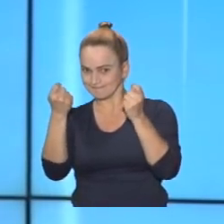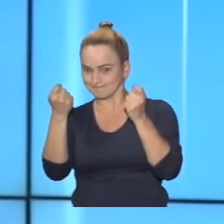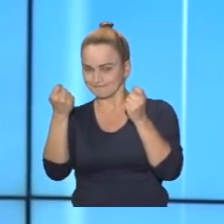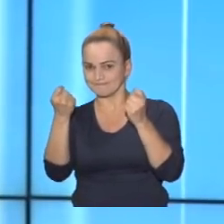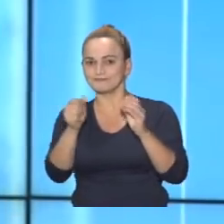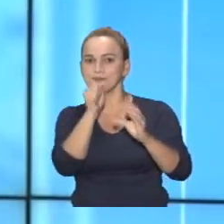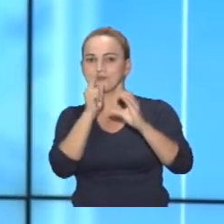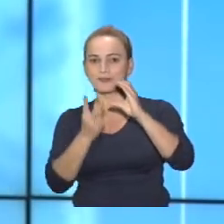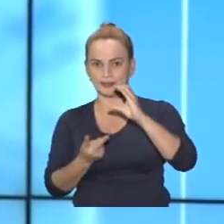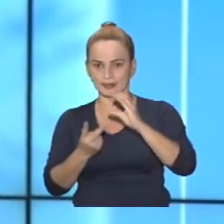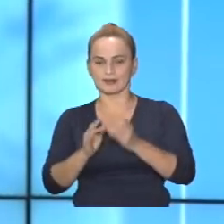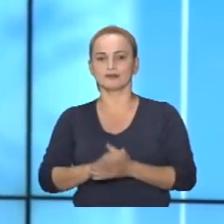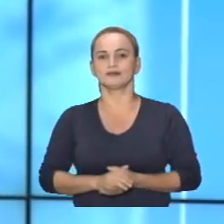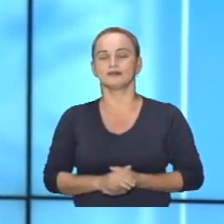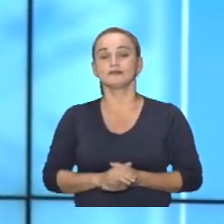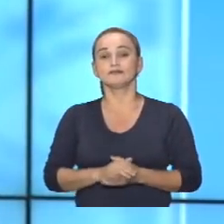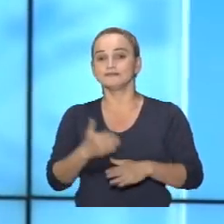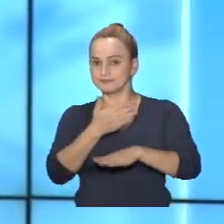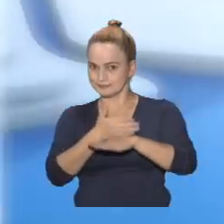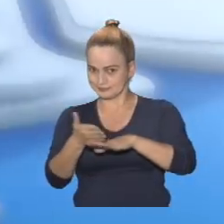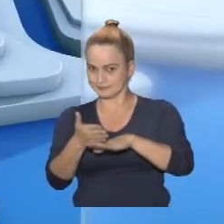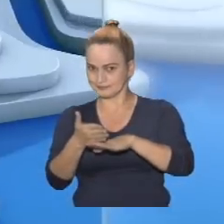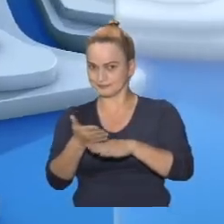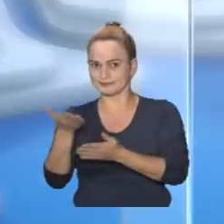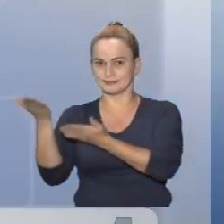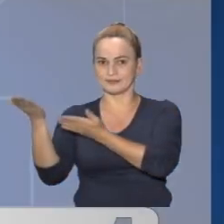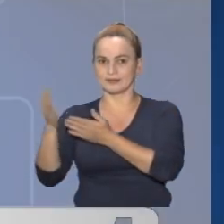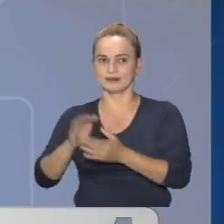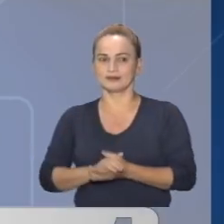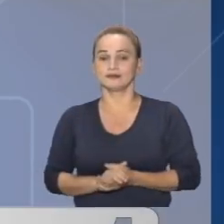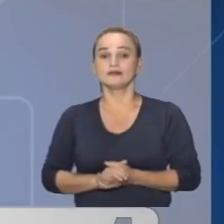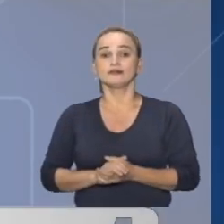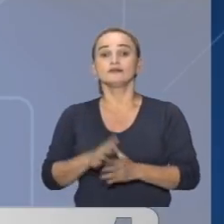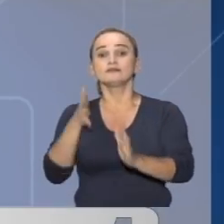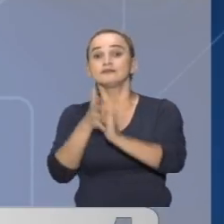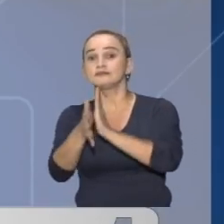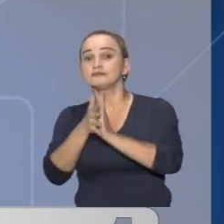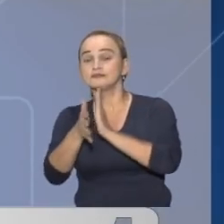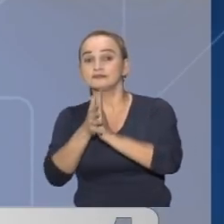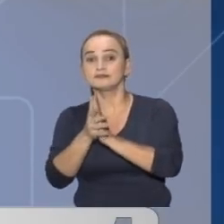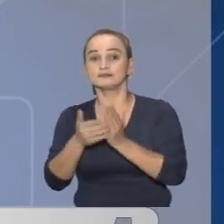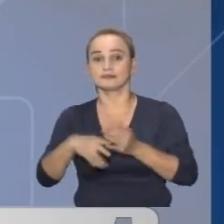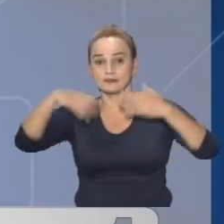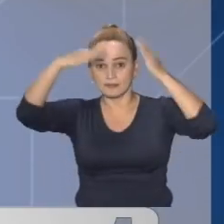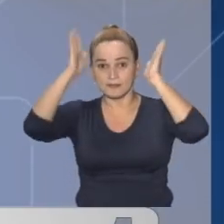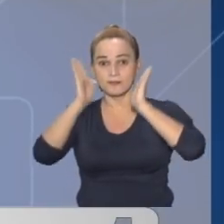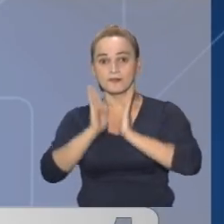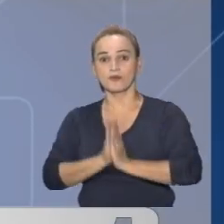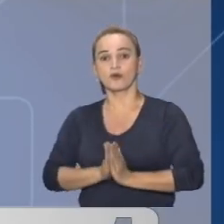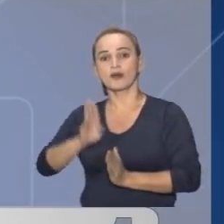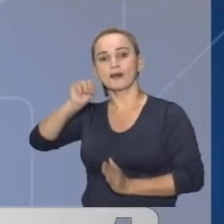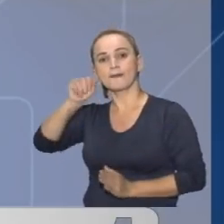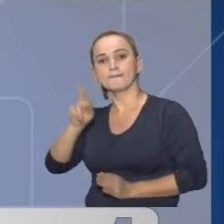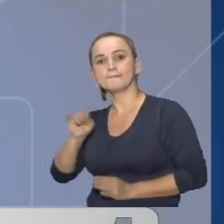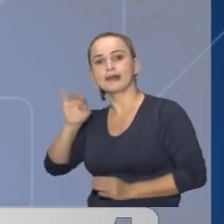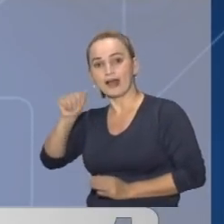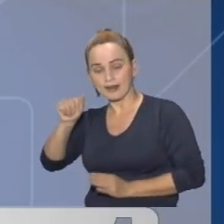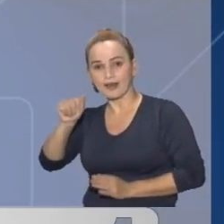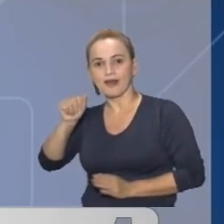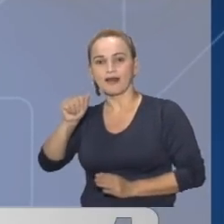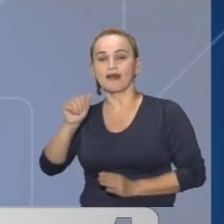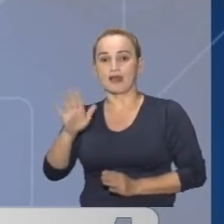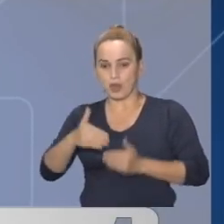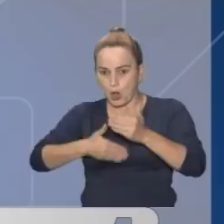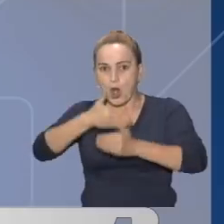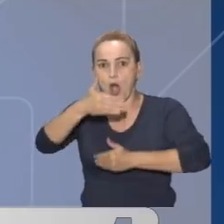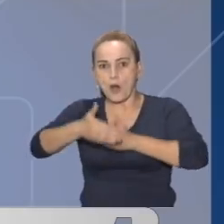pausa en Noticentro 1, CMI y al regresar espero. Les contamos cuál es el milagro de la monja María Berenice Duque, que sigue el